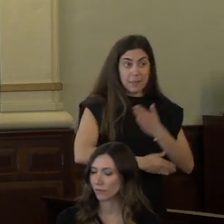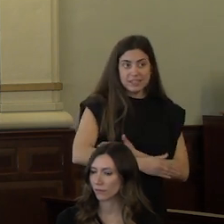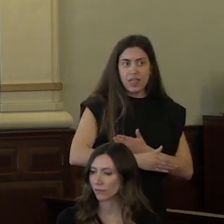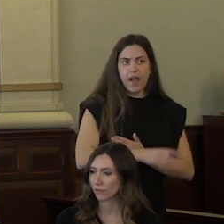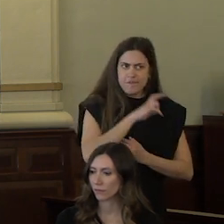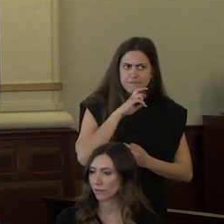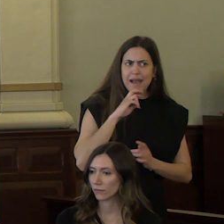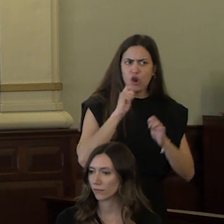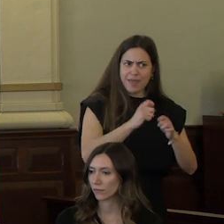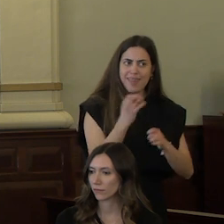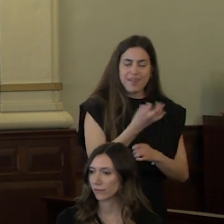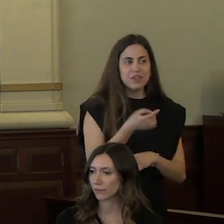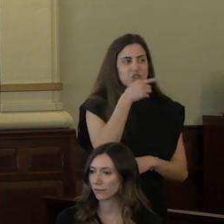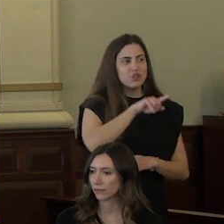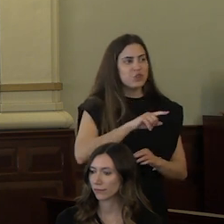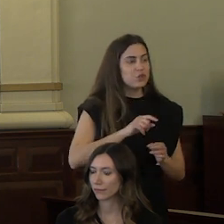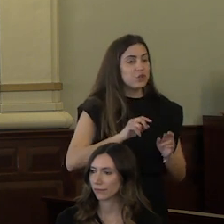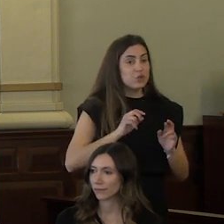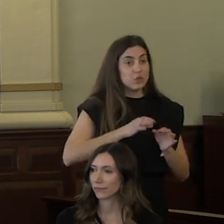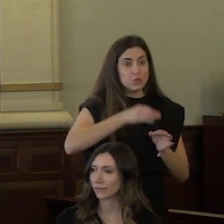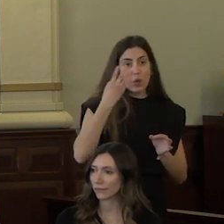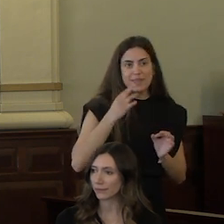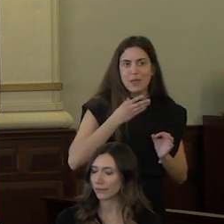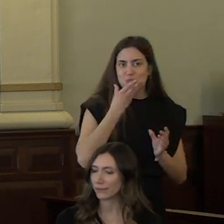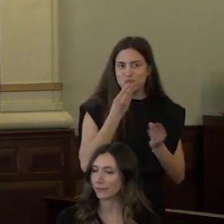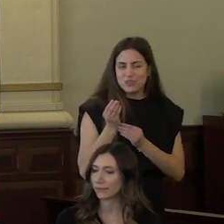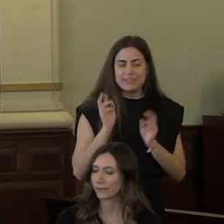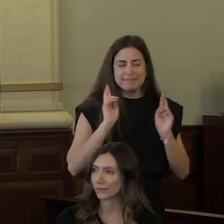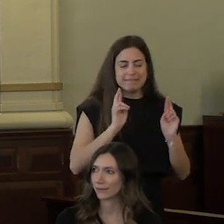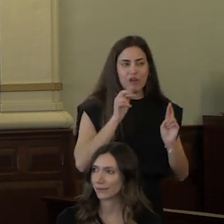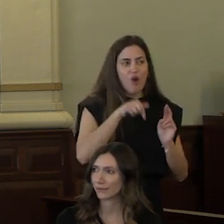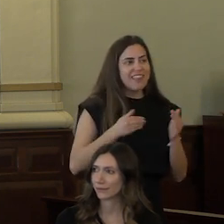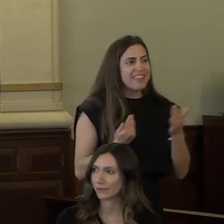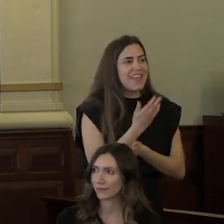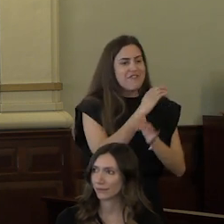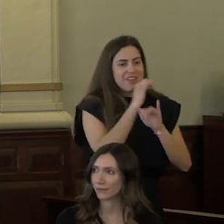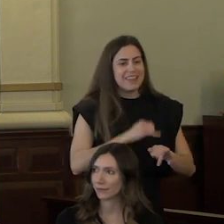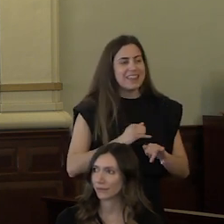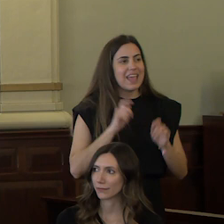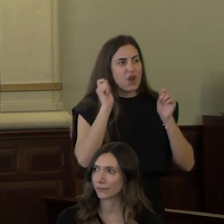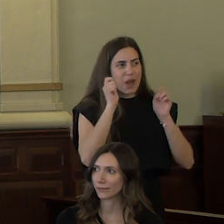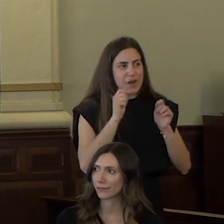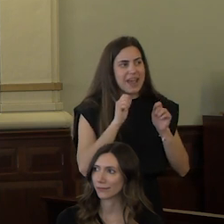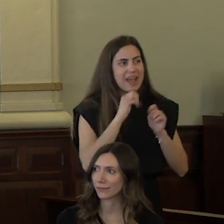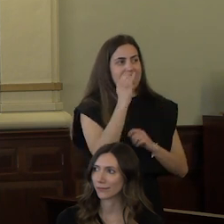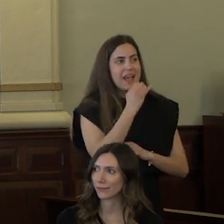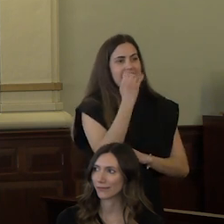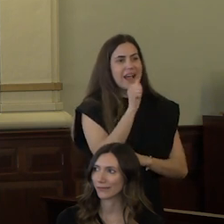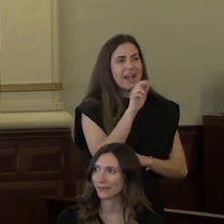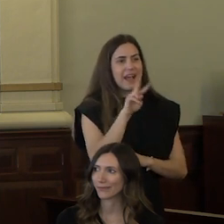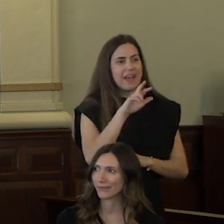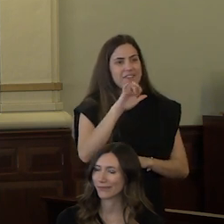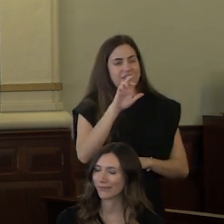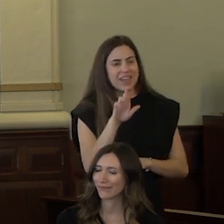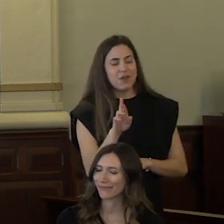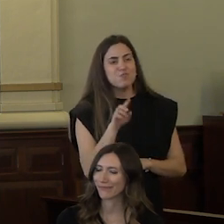discapacidad. Os deseamos muchísima suerte, hoy es un día feliz, enhorabuena, Javier, que te vaya muy bien por Madrid, nos vendrás a visitar, la